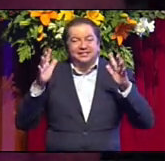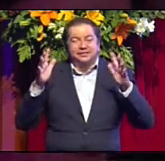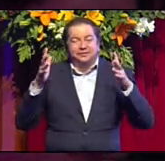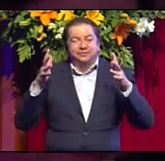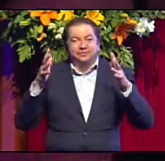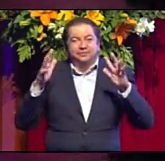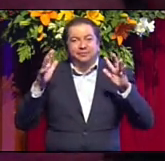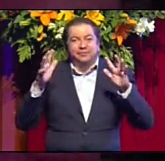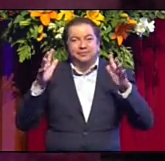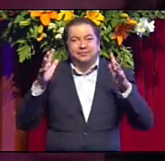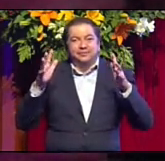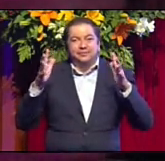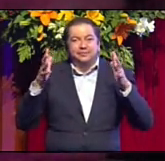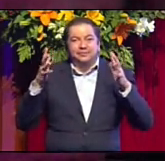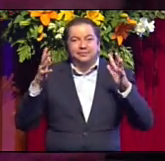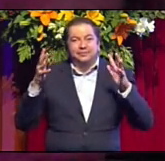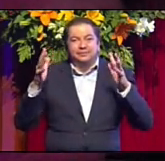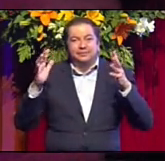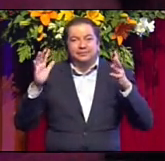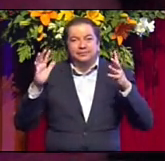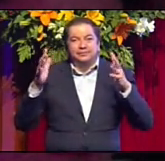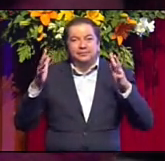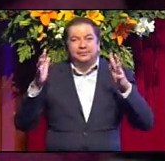Muchas gracias.